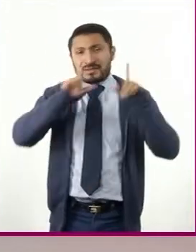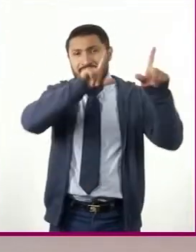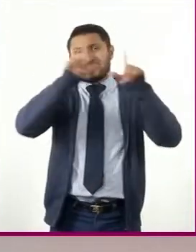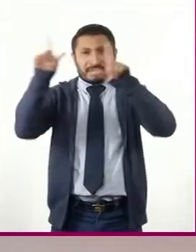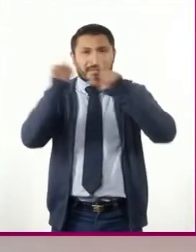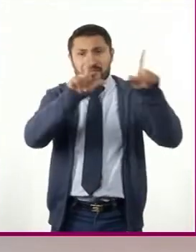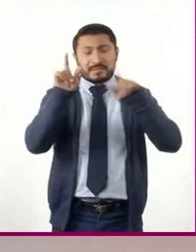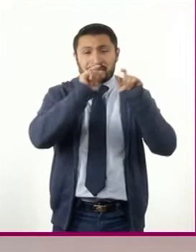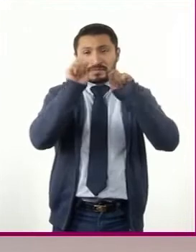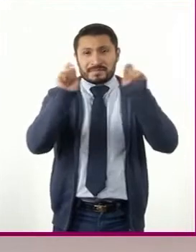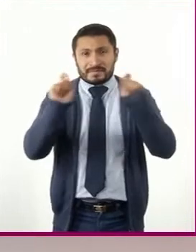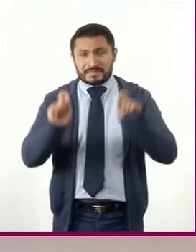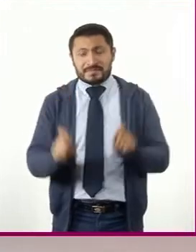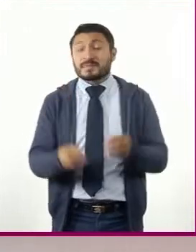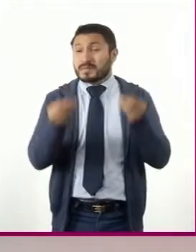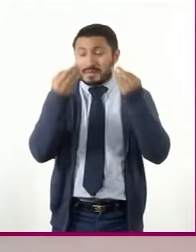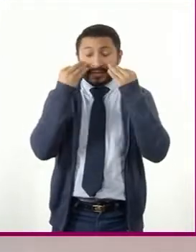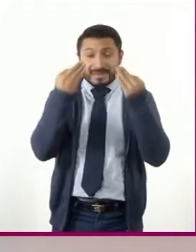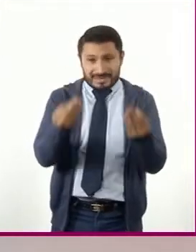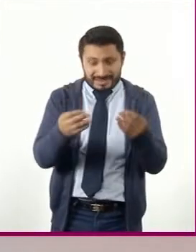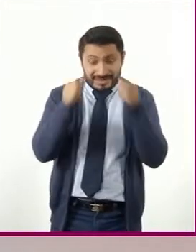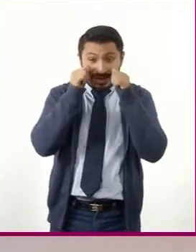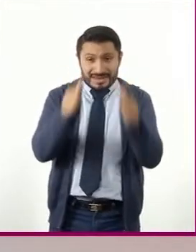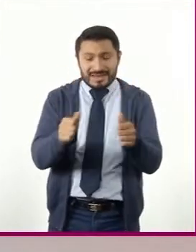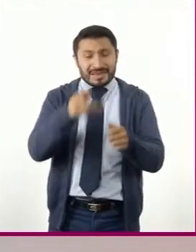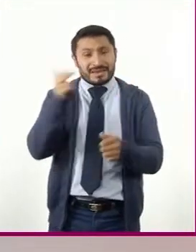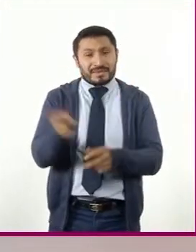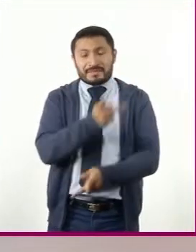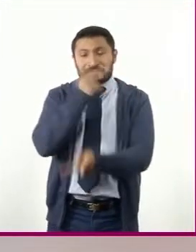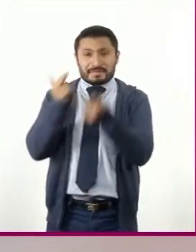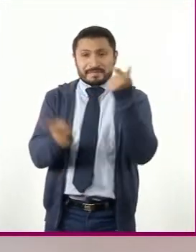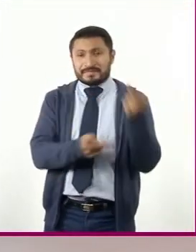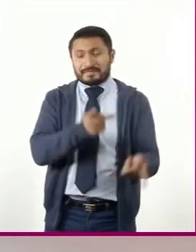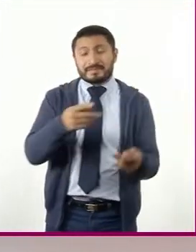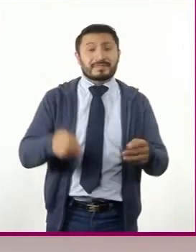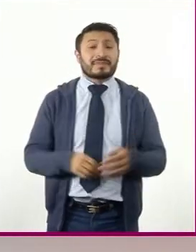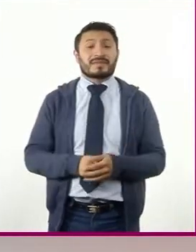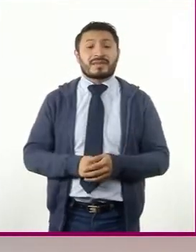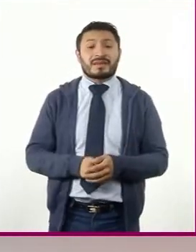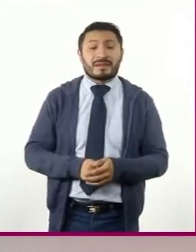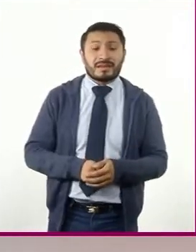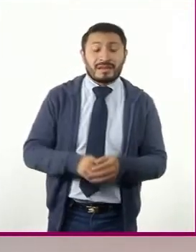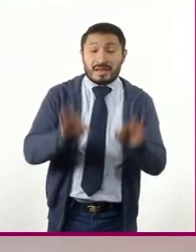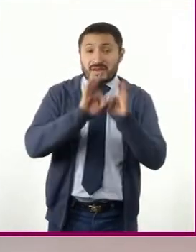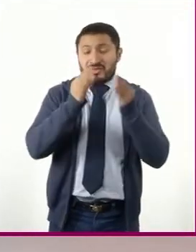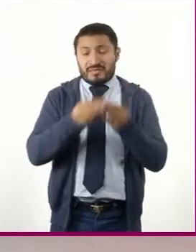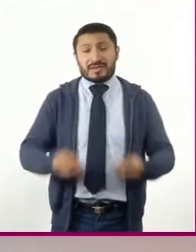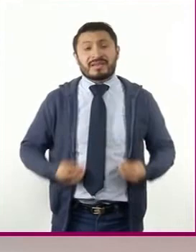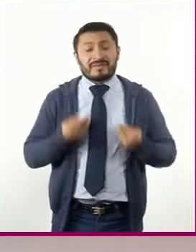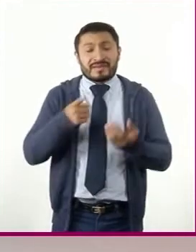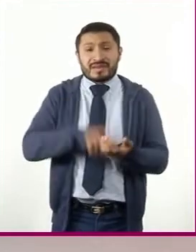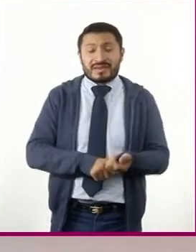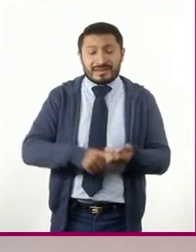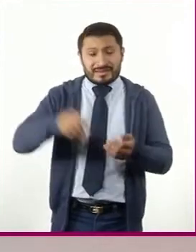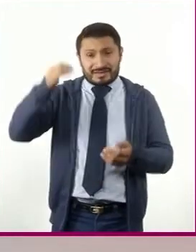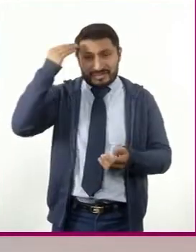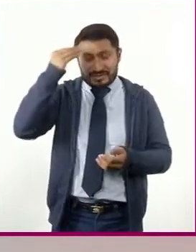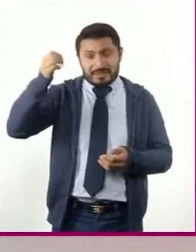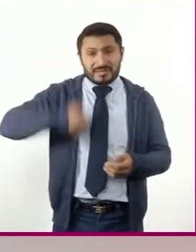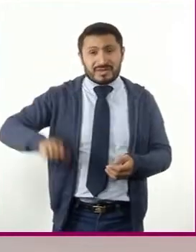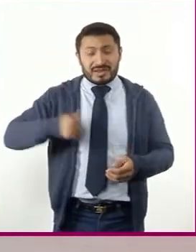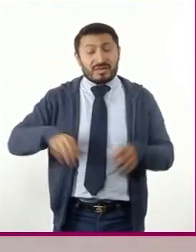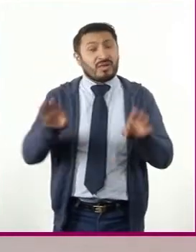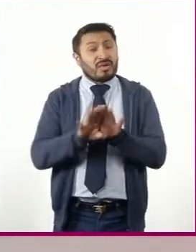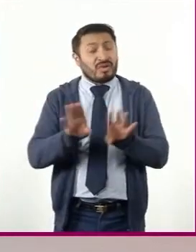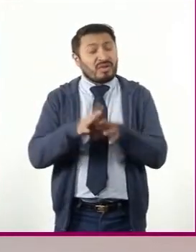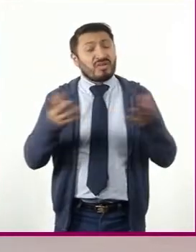cuadro. Mucha atención, pues tenemos otra pregunta. ¿Cómo se reflejan los modos de vida en la literatura del Renacimiento?